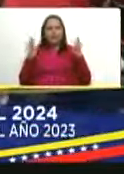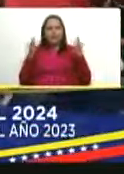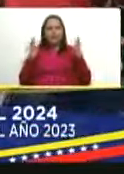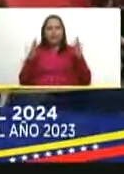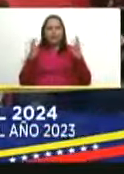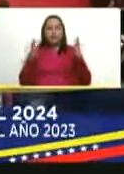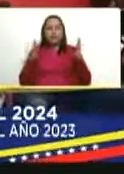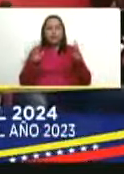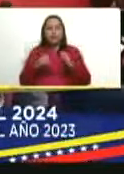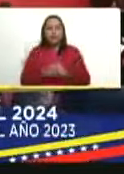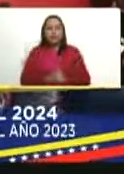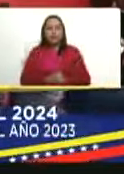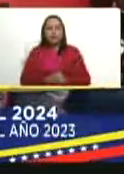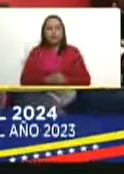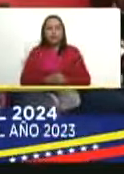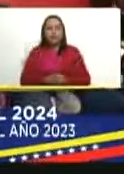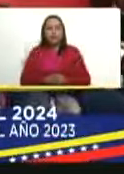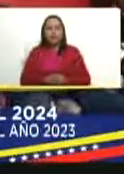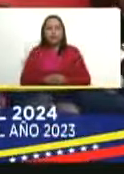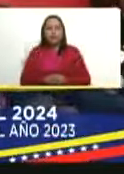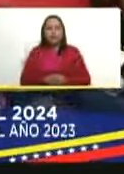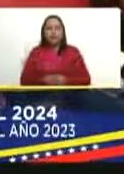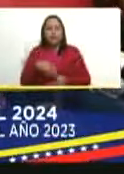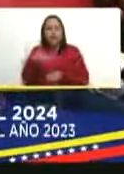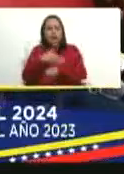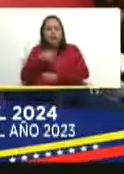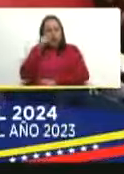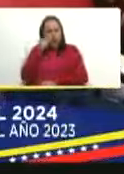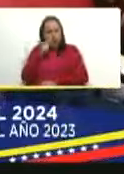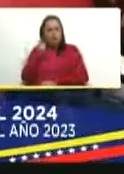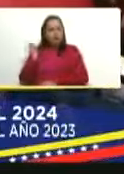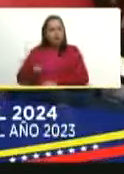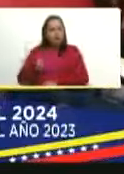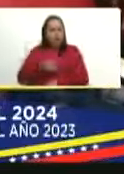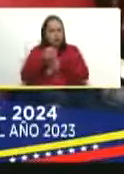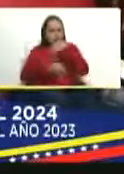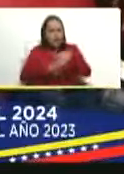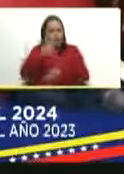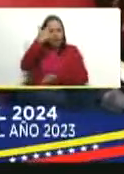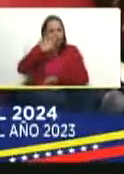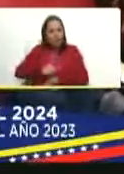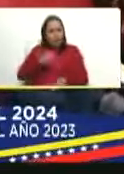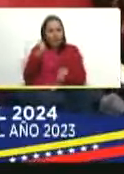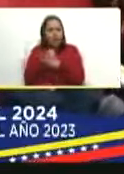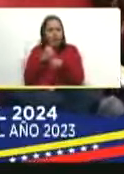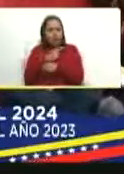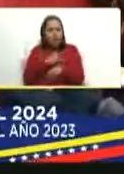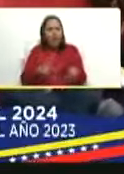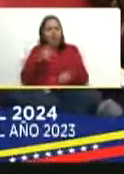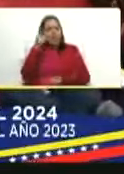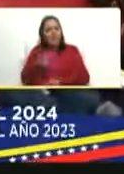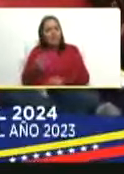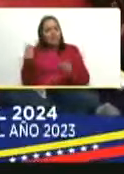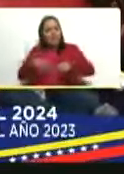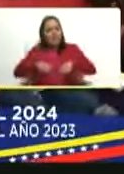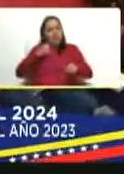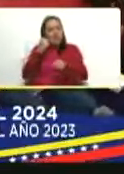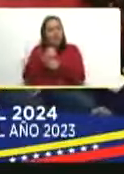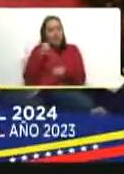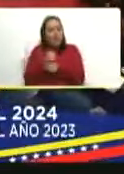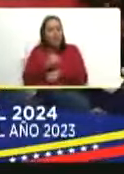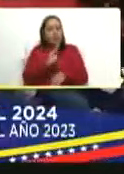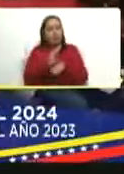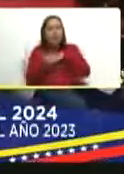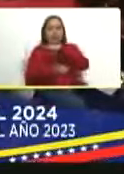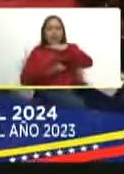El orador de orden también hacía mención de que como funcionario se debe reforzar la legitimación de las